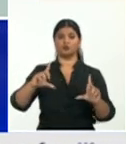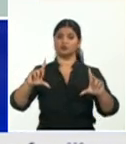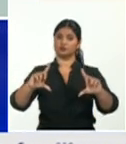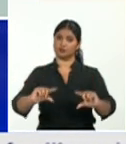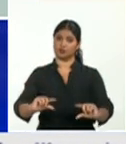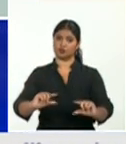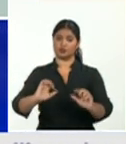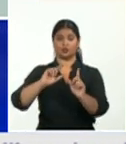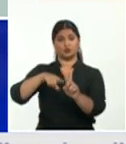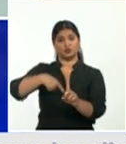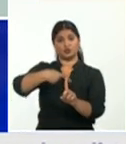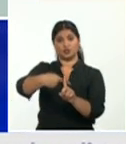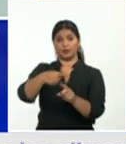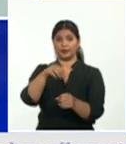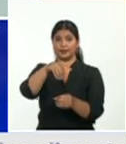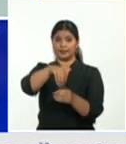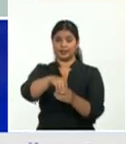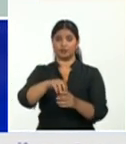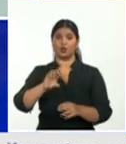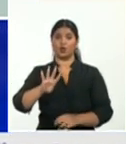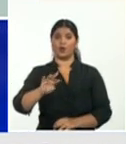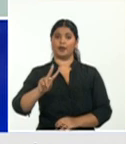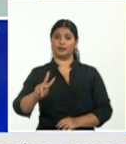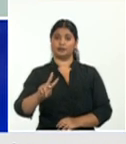casos autóctonos, 42 menos.